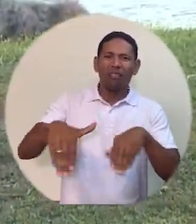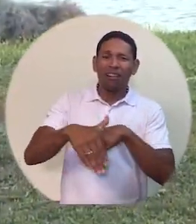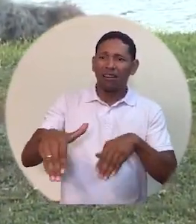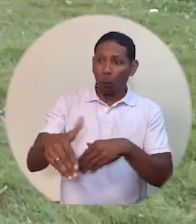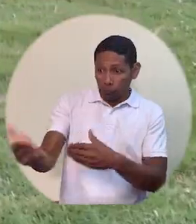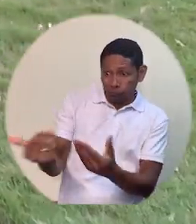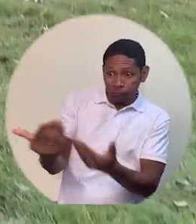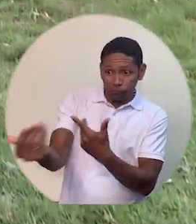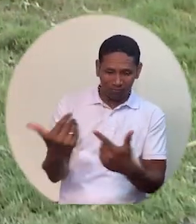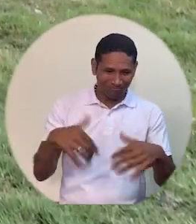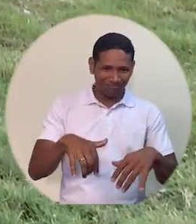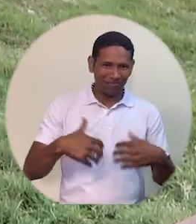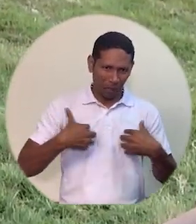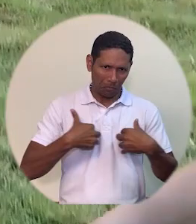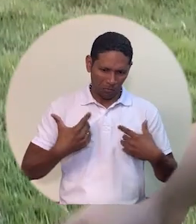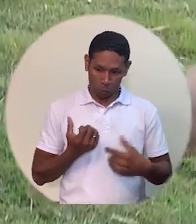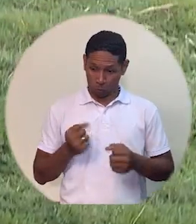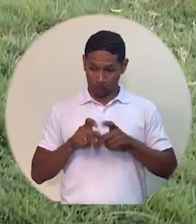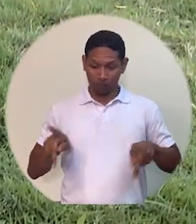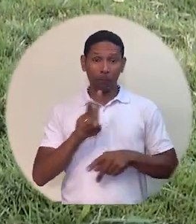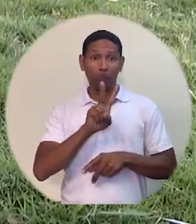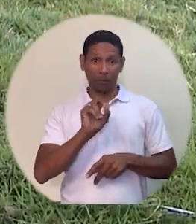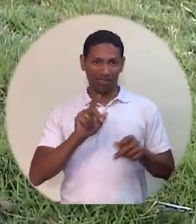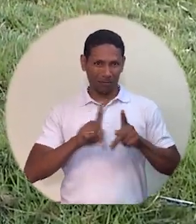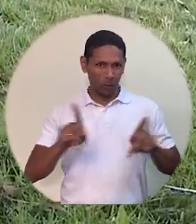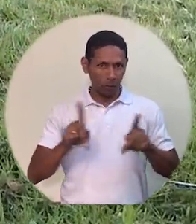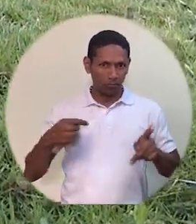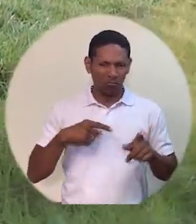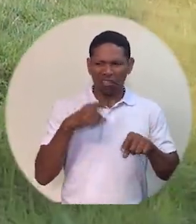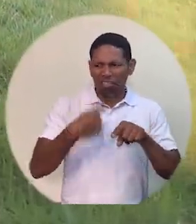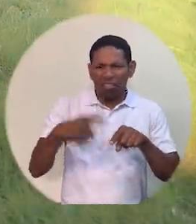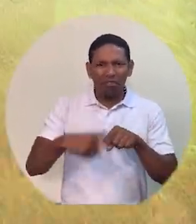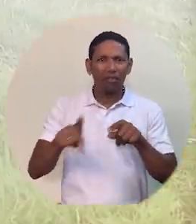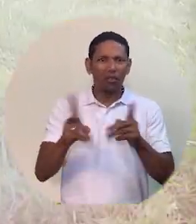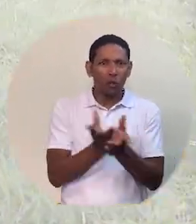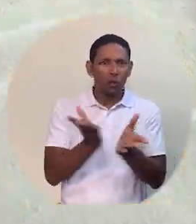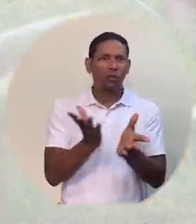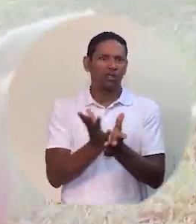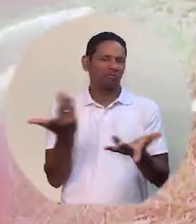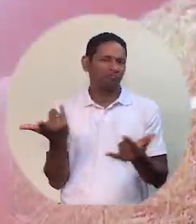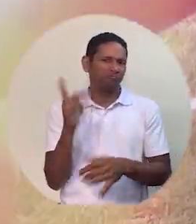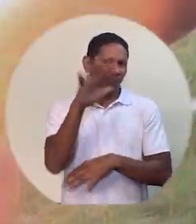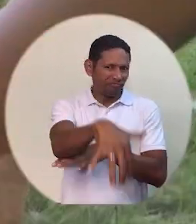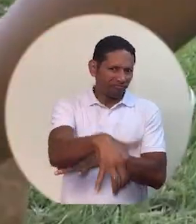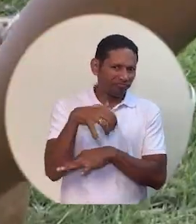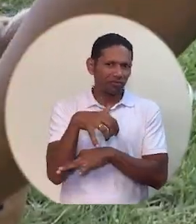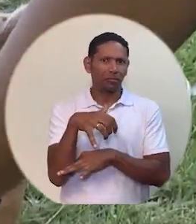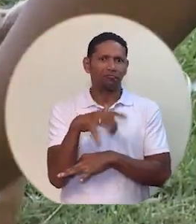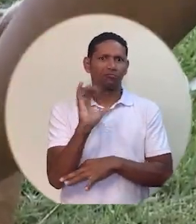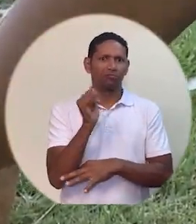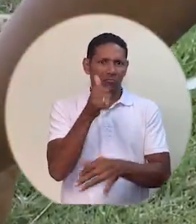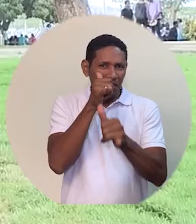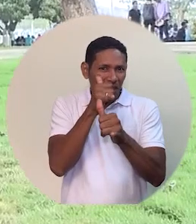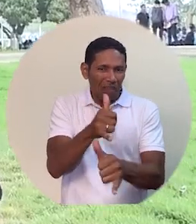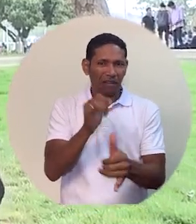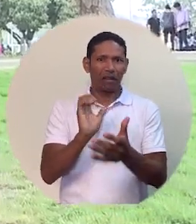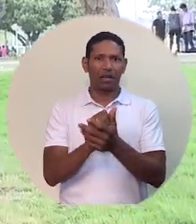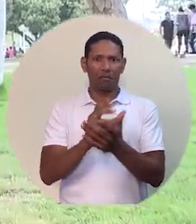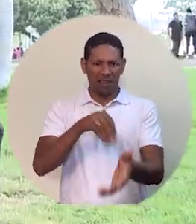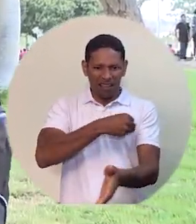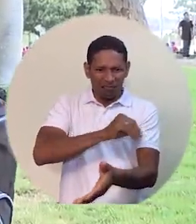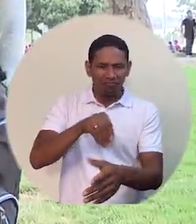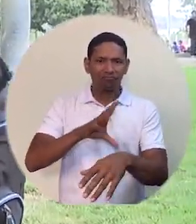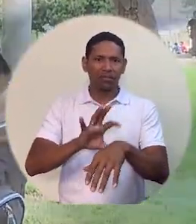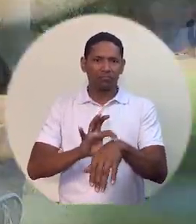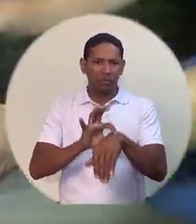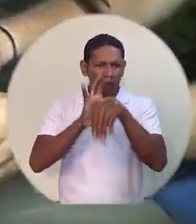calle. Somos alrededor de 20 personas, tenemos estudiantes de ingeniería civil, ambiental, tenemos personas estudiantes